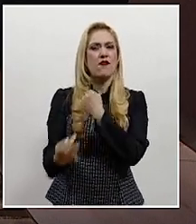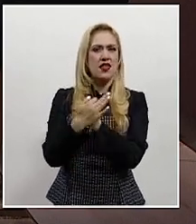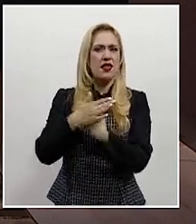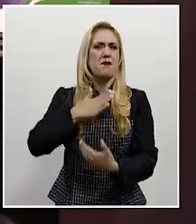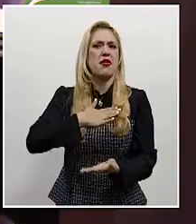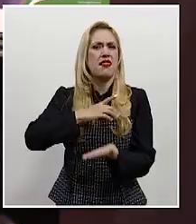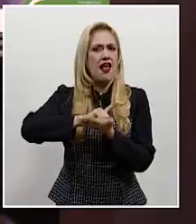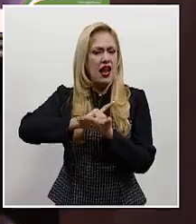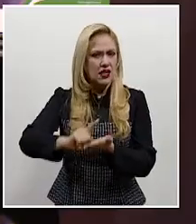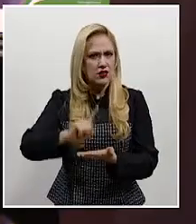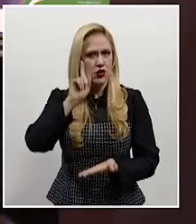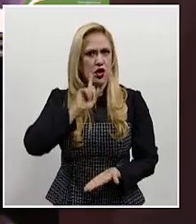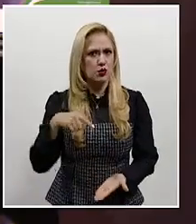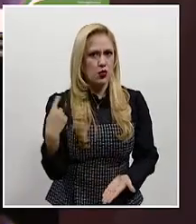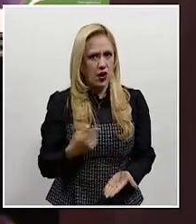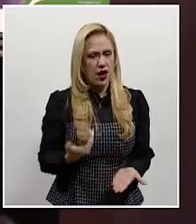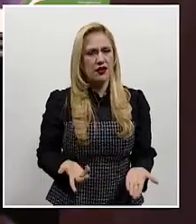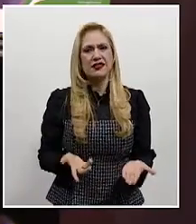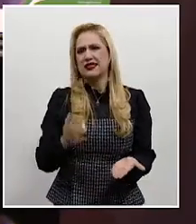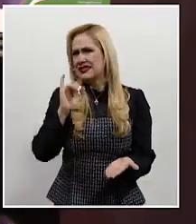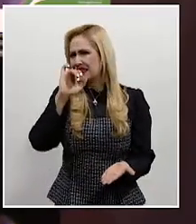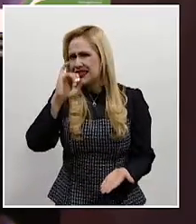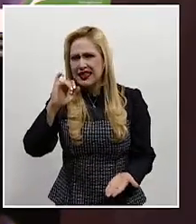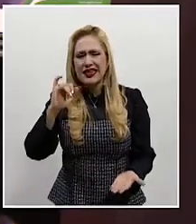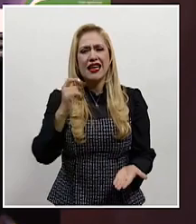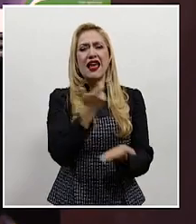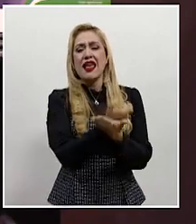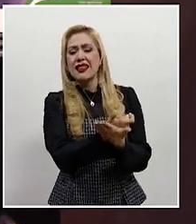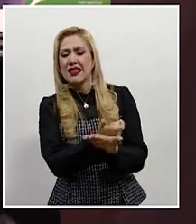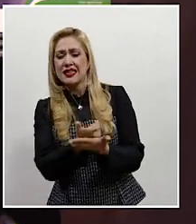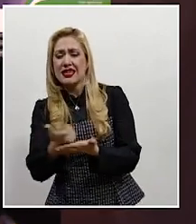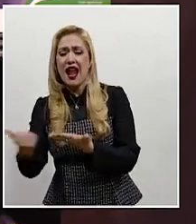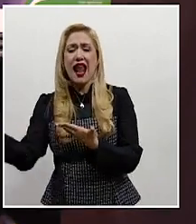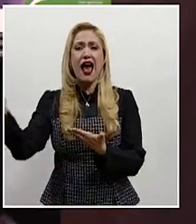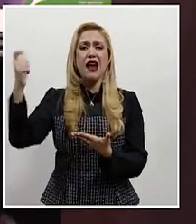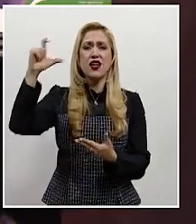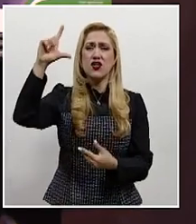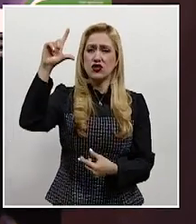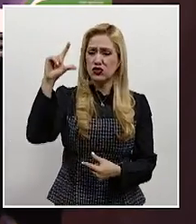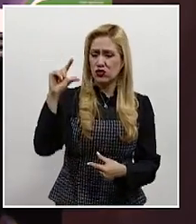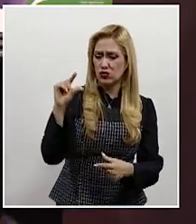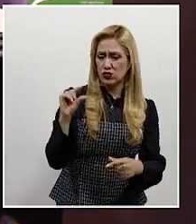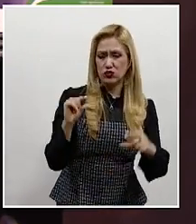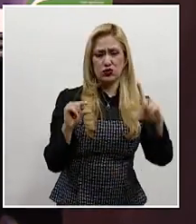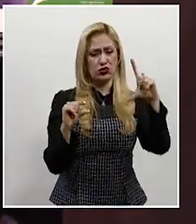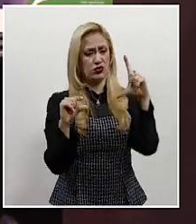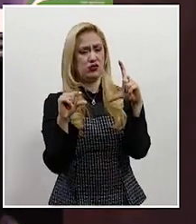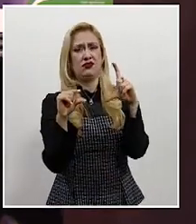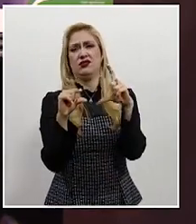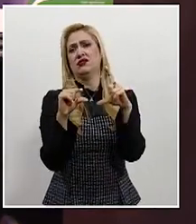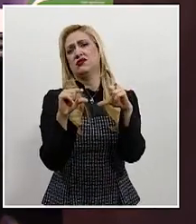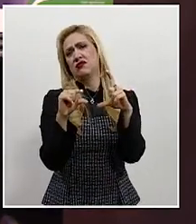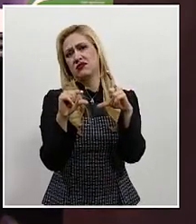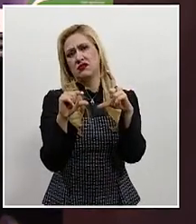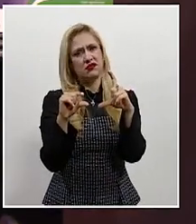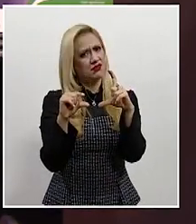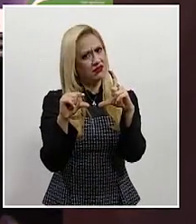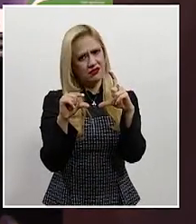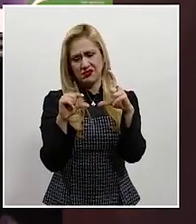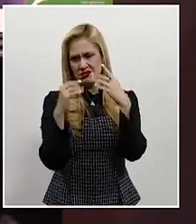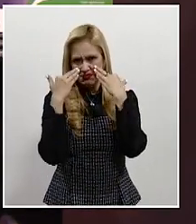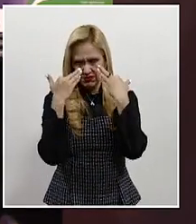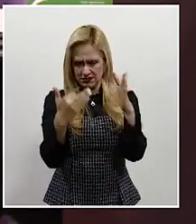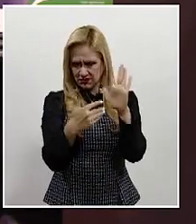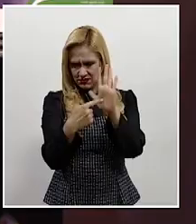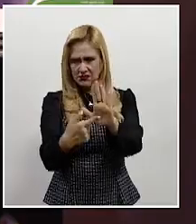O desigual. ¿No? De las mujeres. La misma disparidad en salarios, ¿no? Uh-huh. ¿Cómo sí, poder ir armando políticas para que a través de la transparencia haya